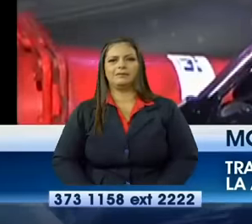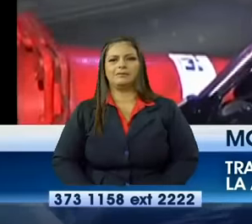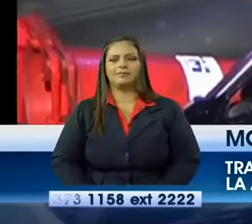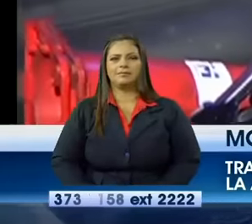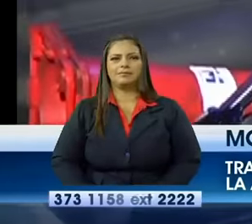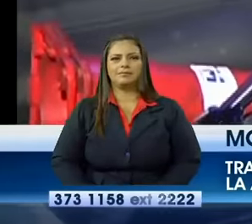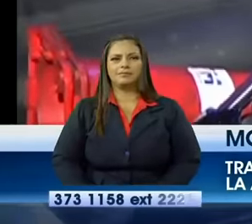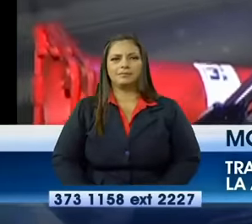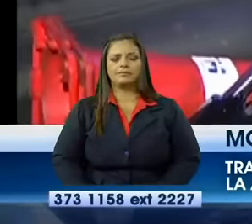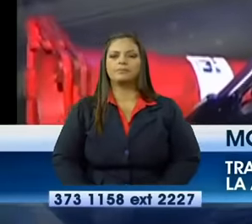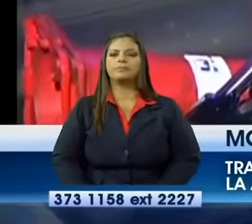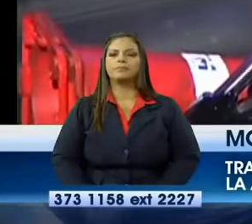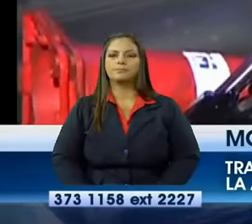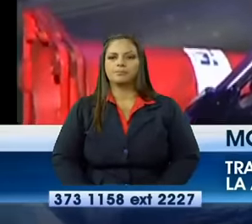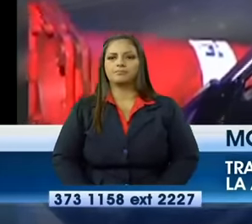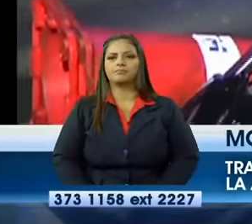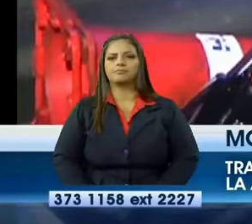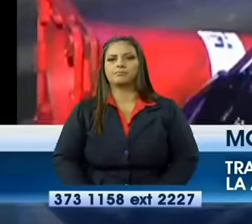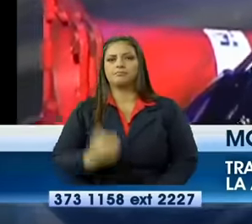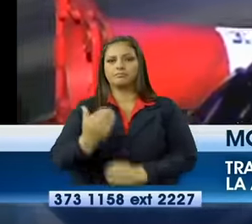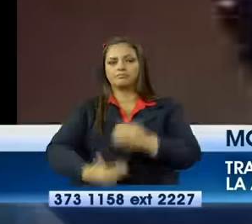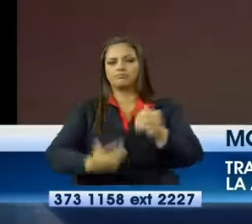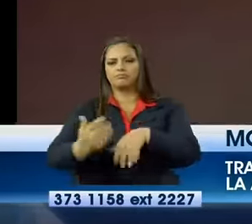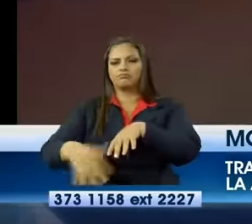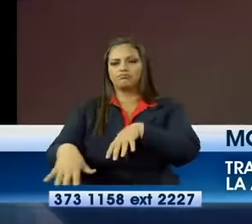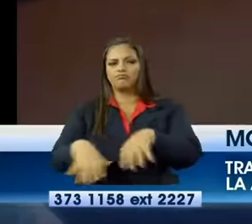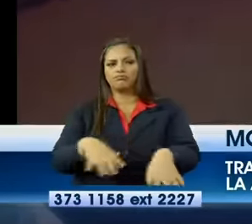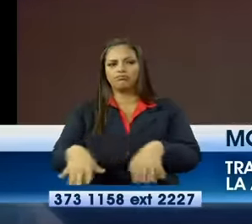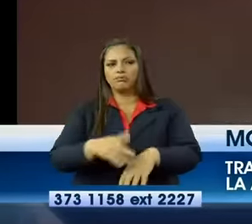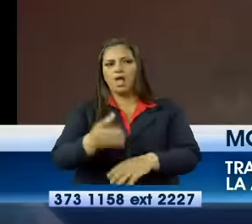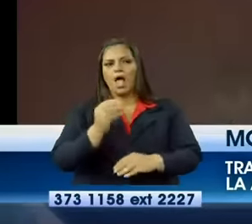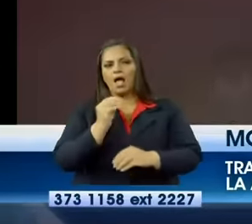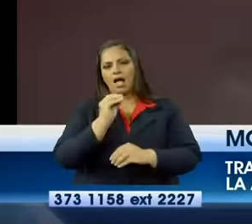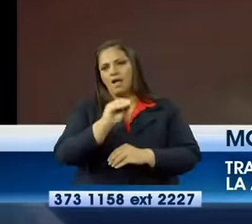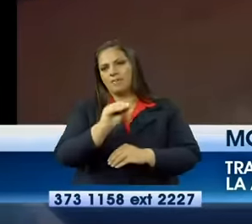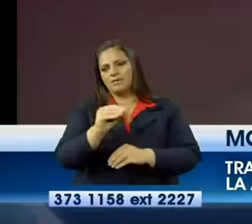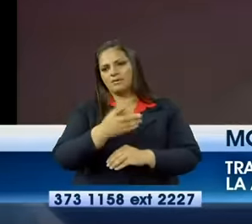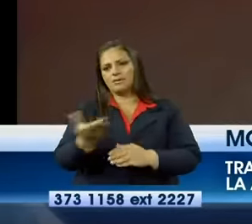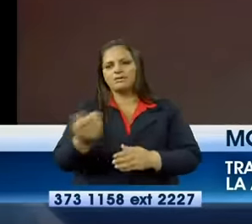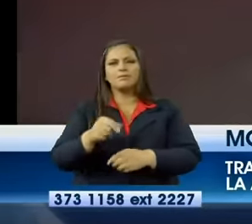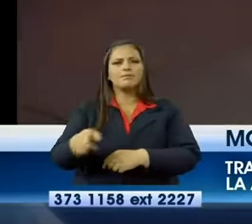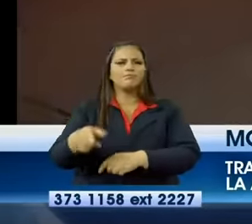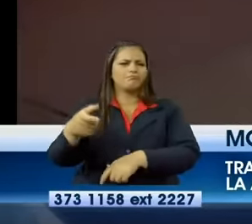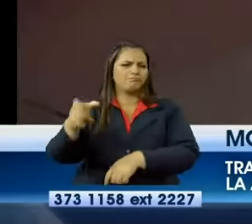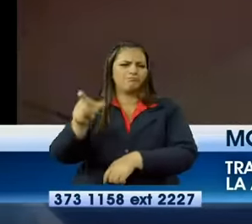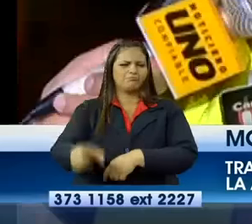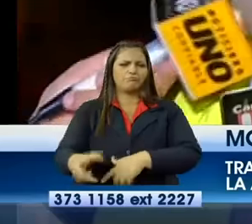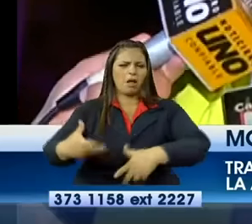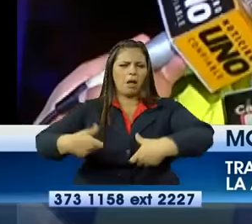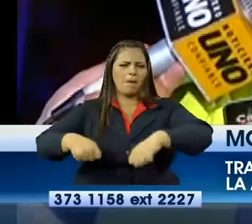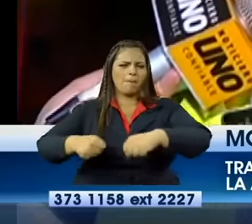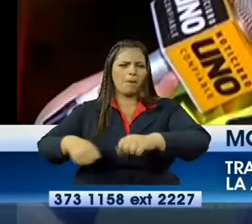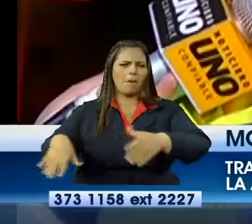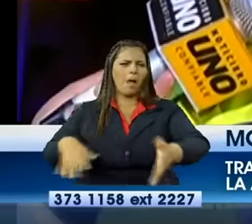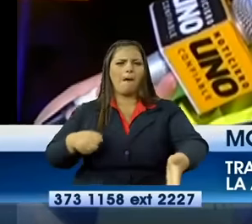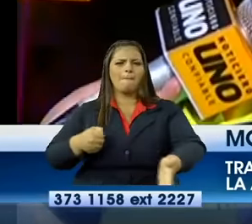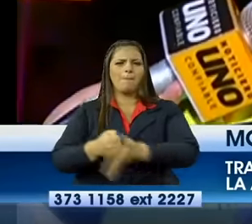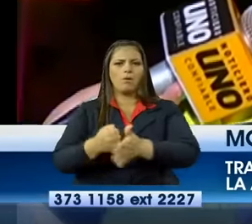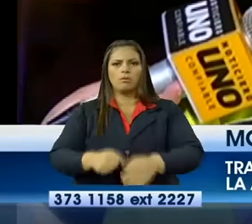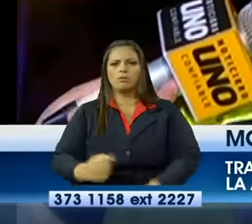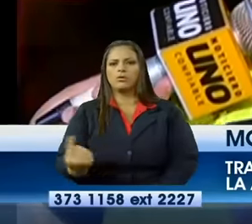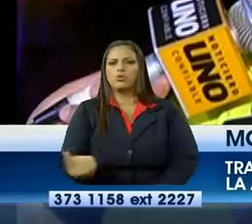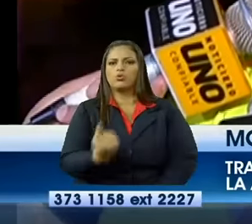tenemos entendido. Posterior se coordinará con Base Águila para tener más detalles sobre el accidente de tránsito que se produjo aquí. ¿Circulaba solo o con